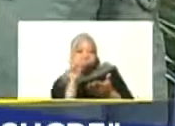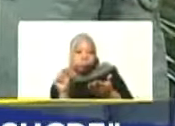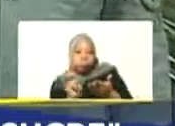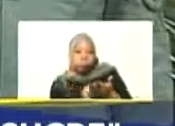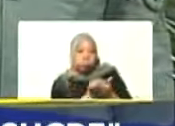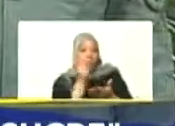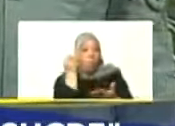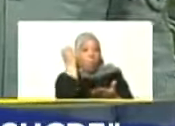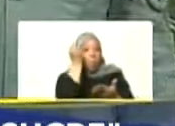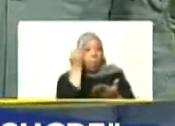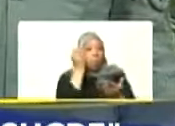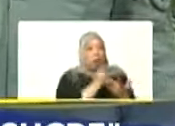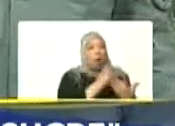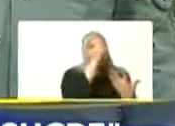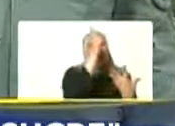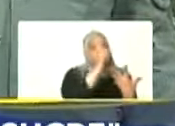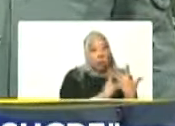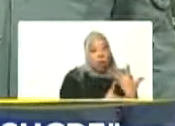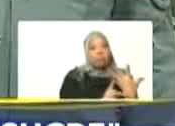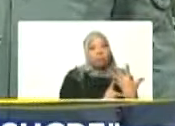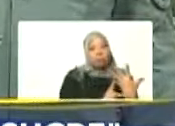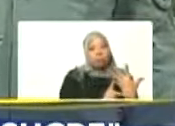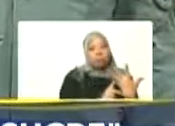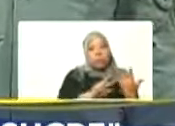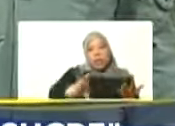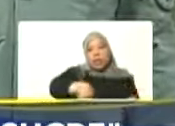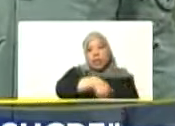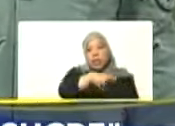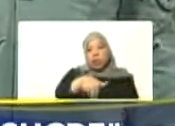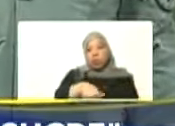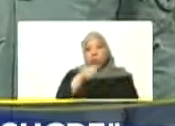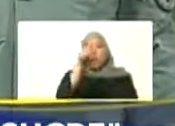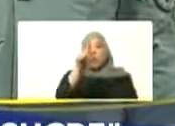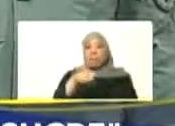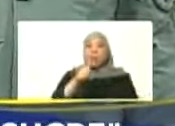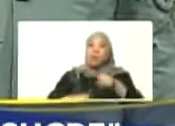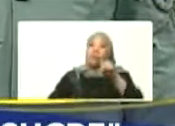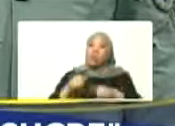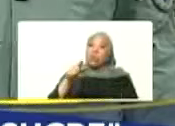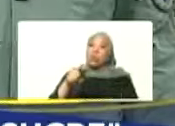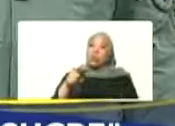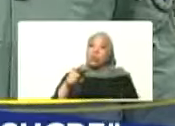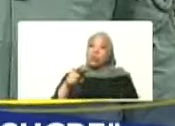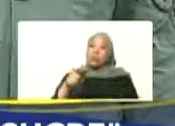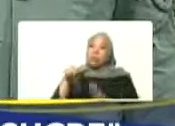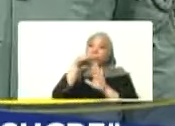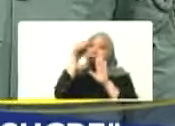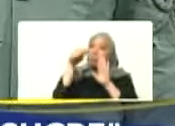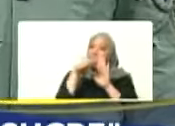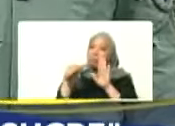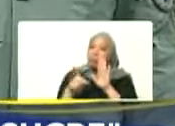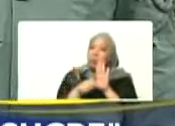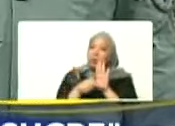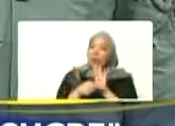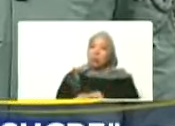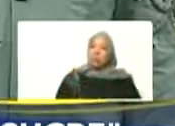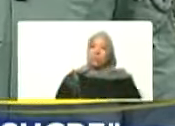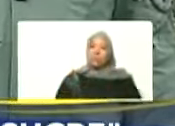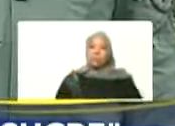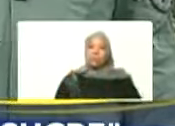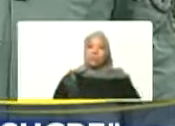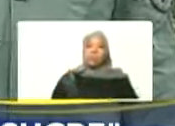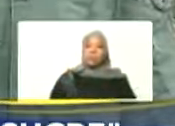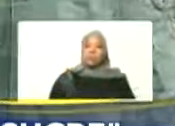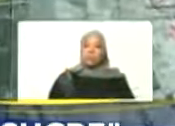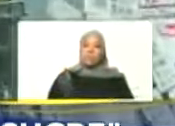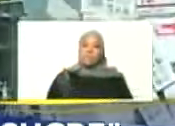la gran estrategia nacional, sino también para la logística, una logística y unos